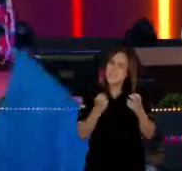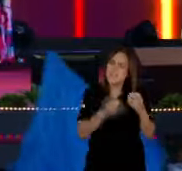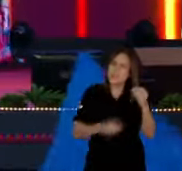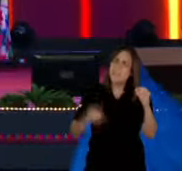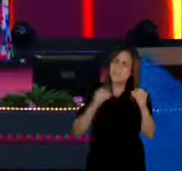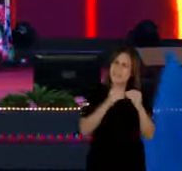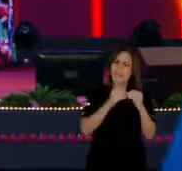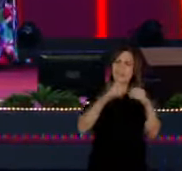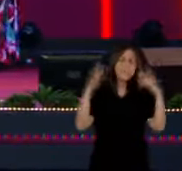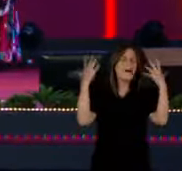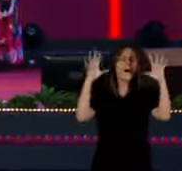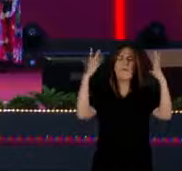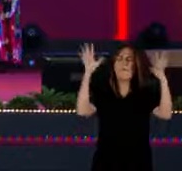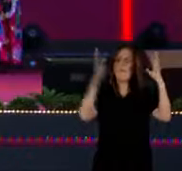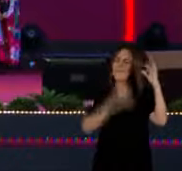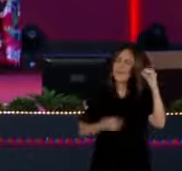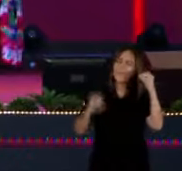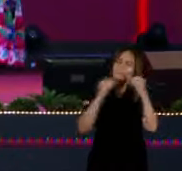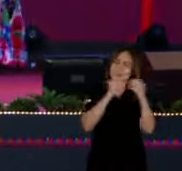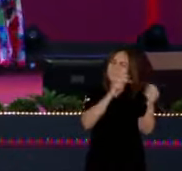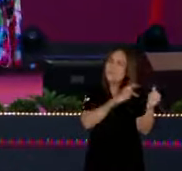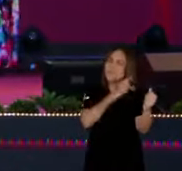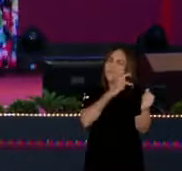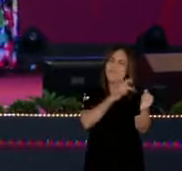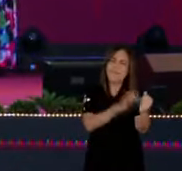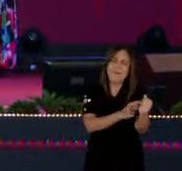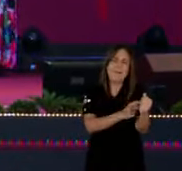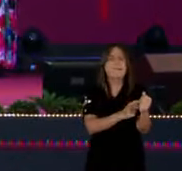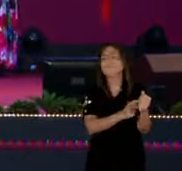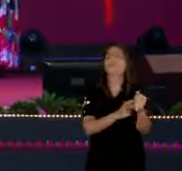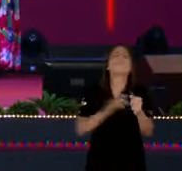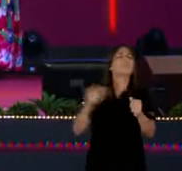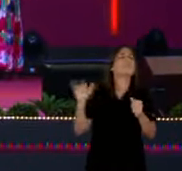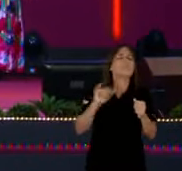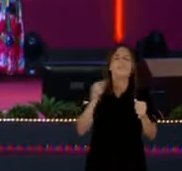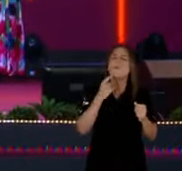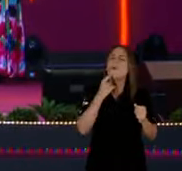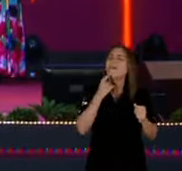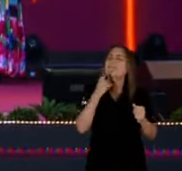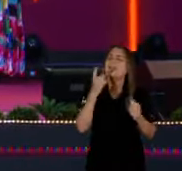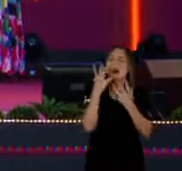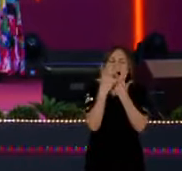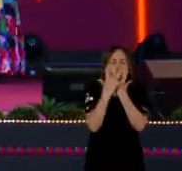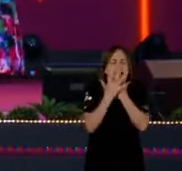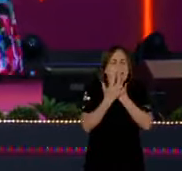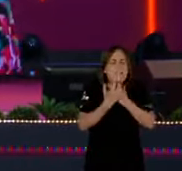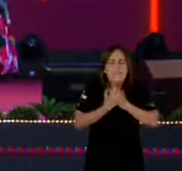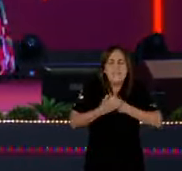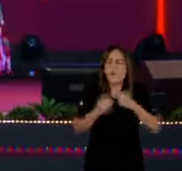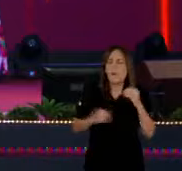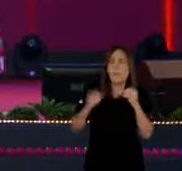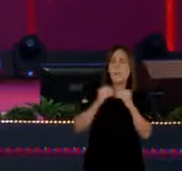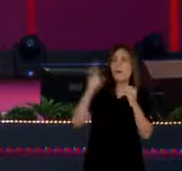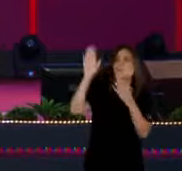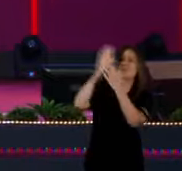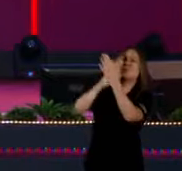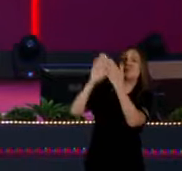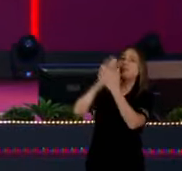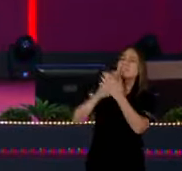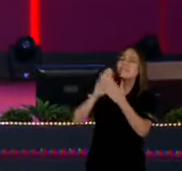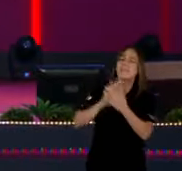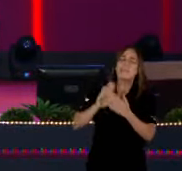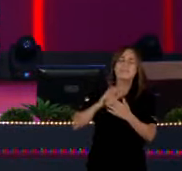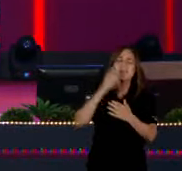Un aplauso más fuerte que diga anhelo más de su presencia. Él es fuente inagotable,